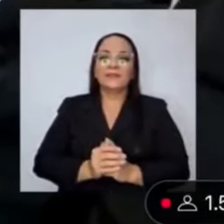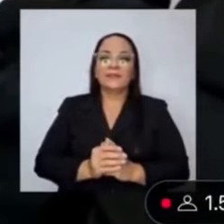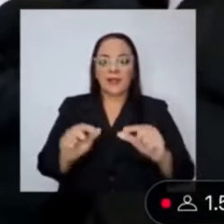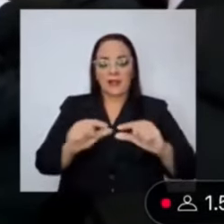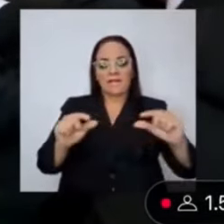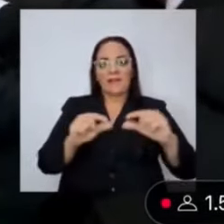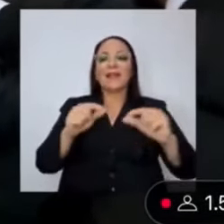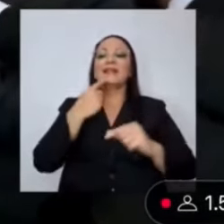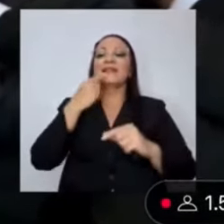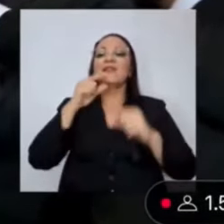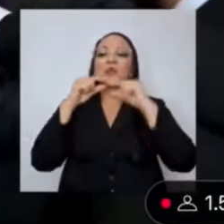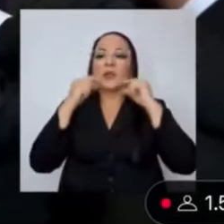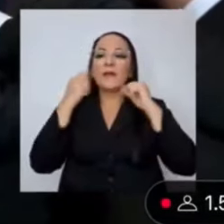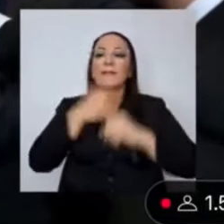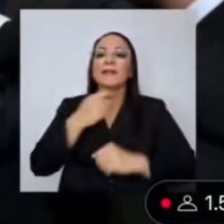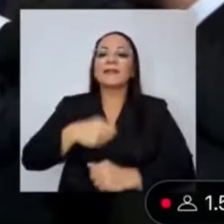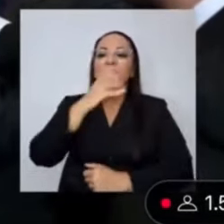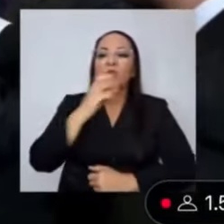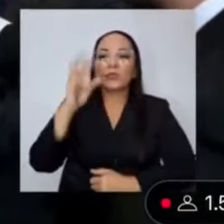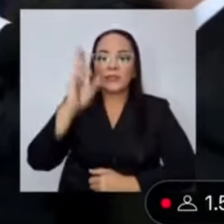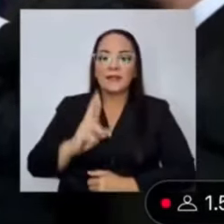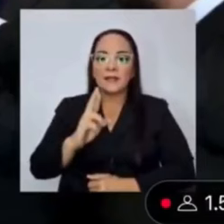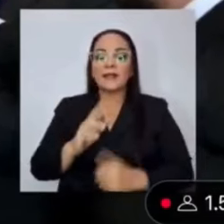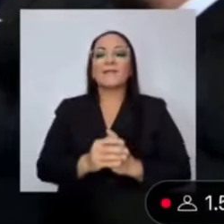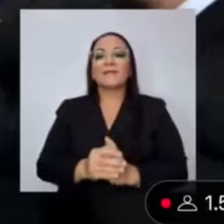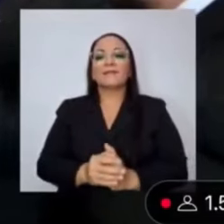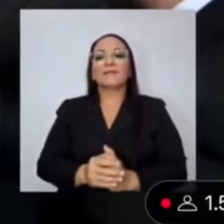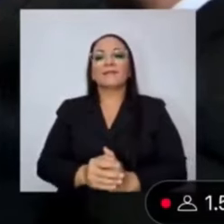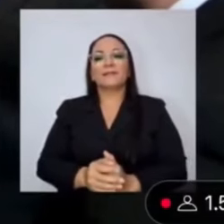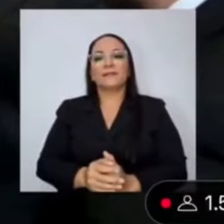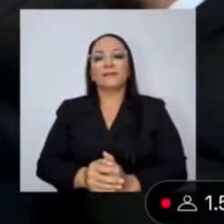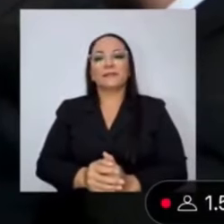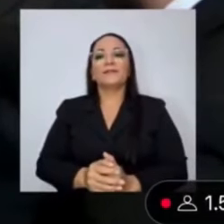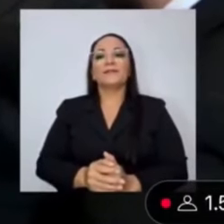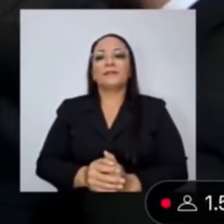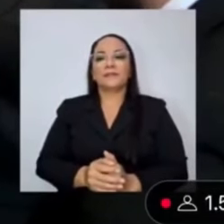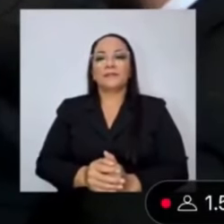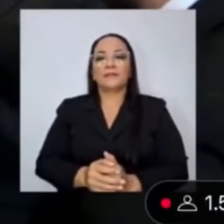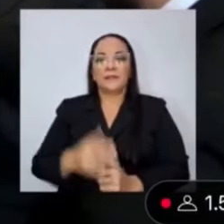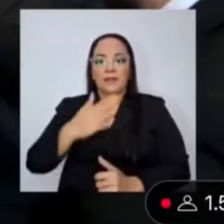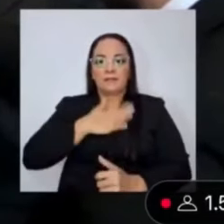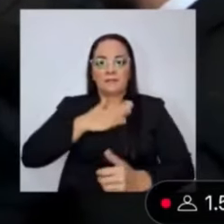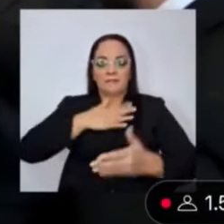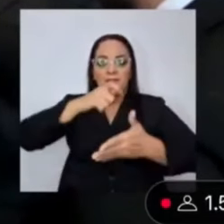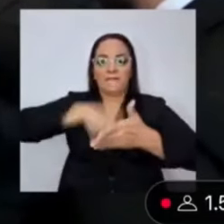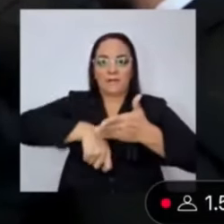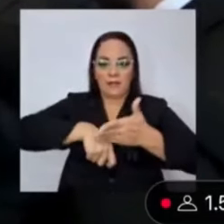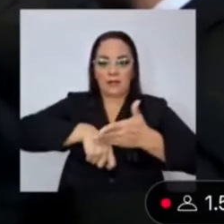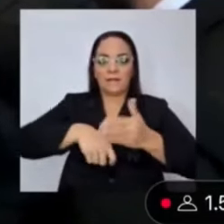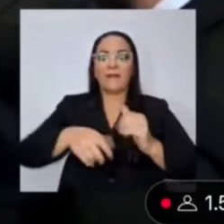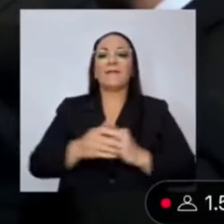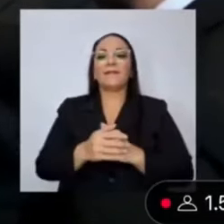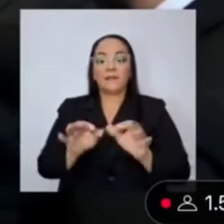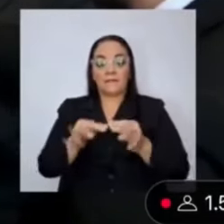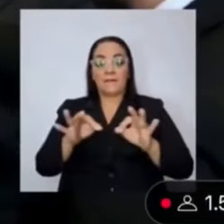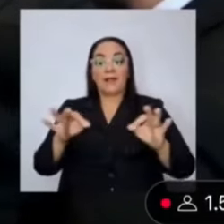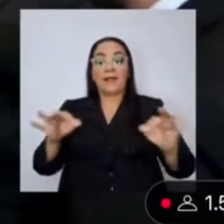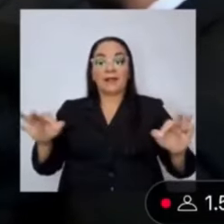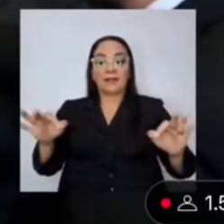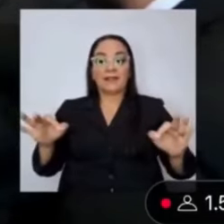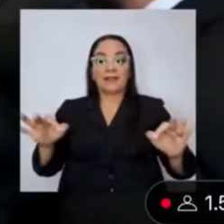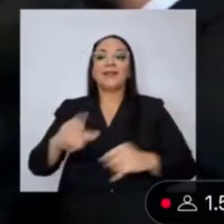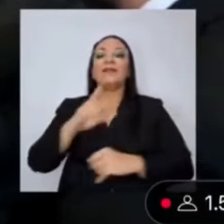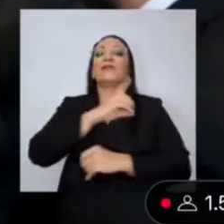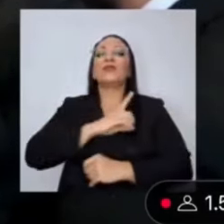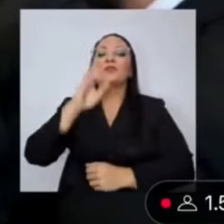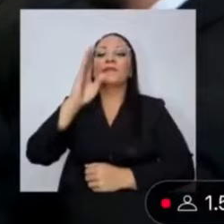Robles, presidente de la República, y de puño y letra mi firma y la frase: que Dios